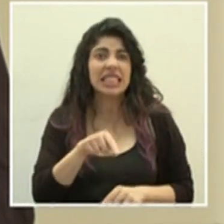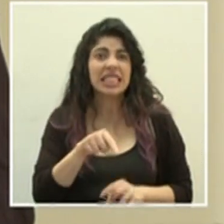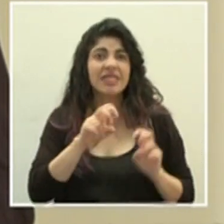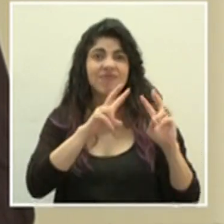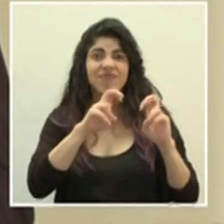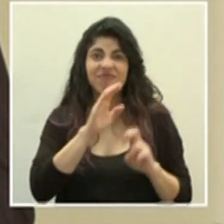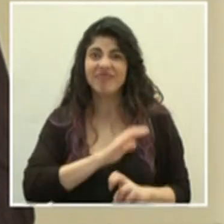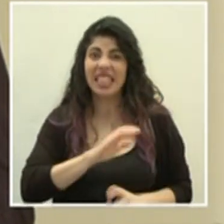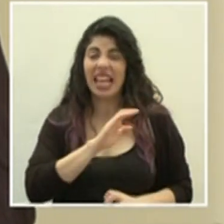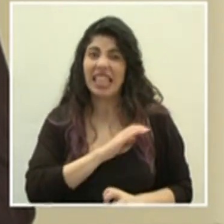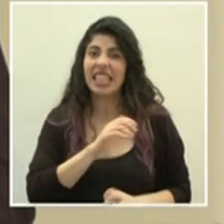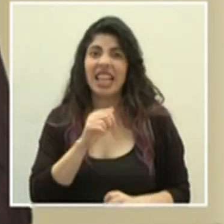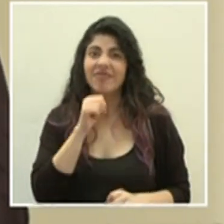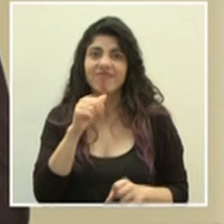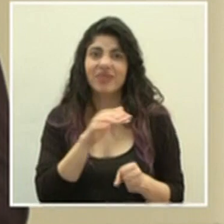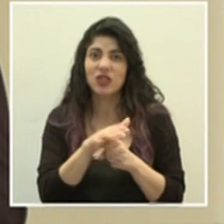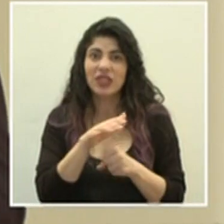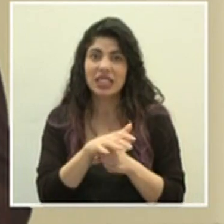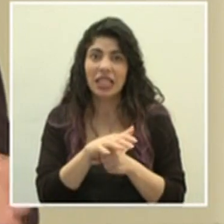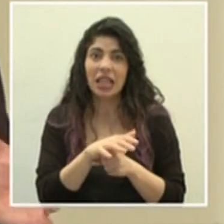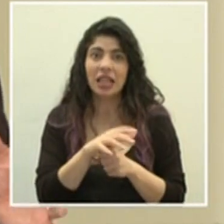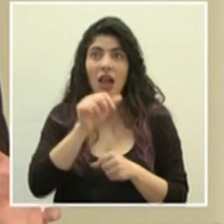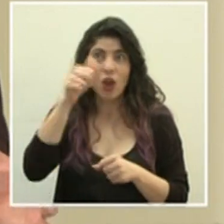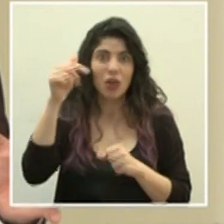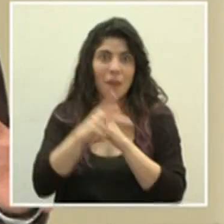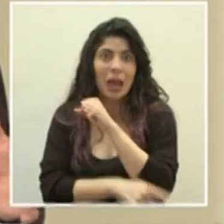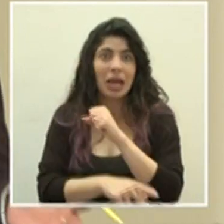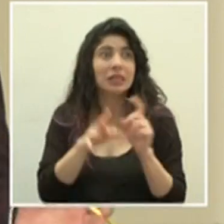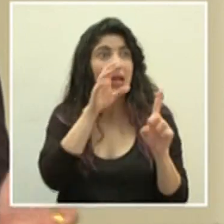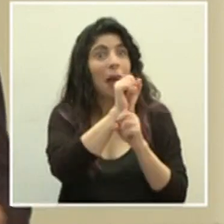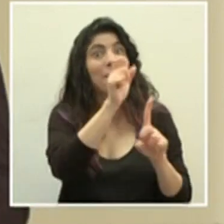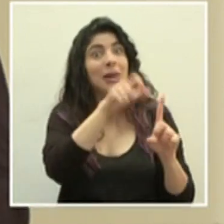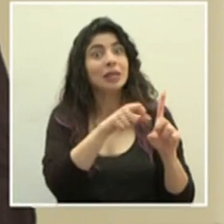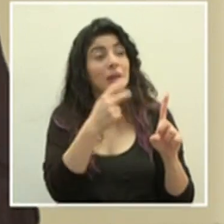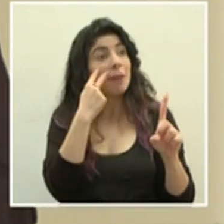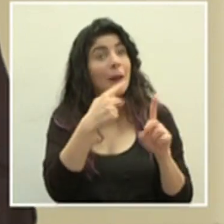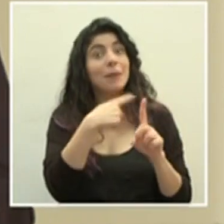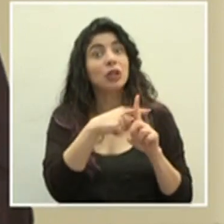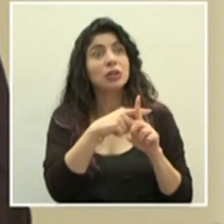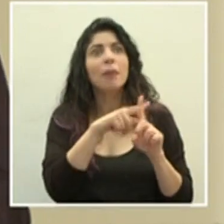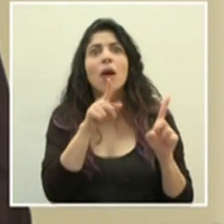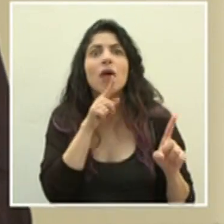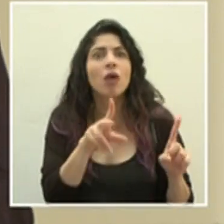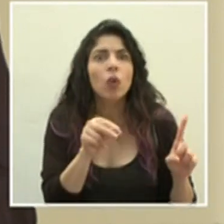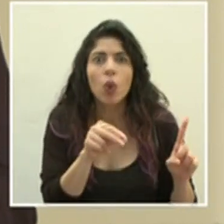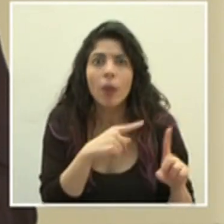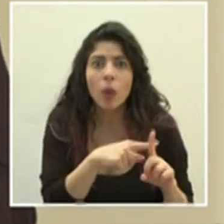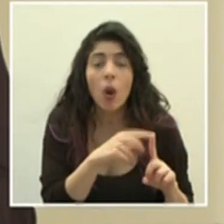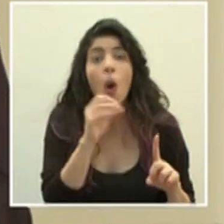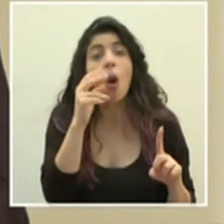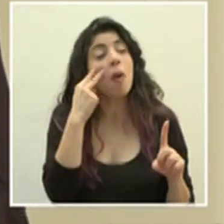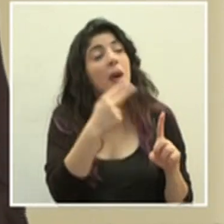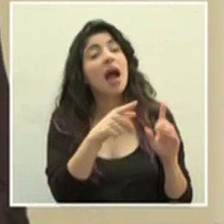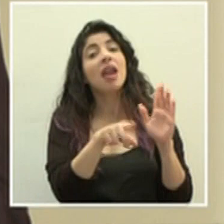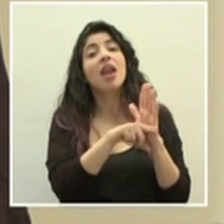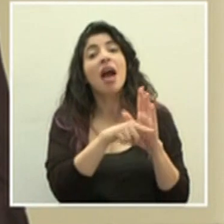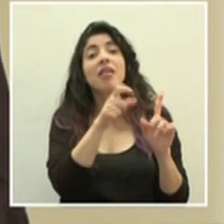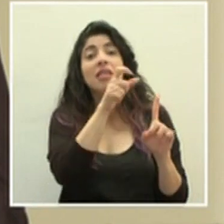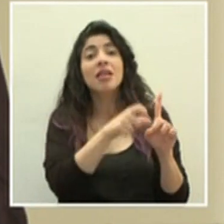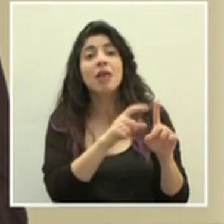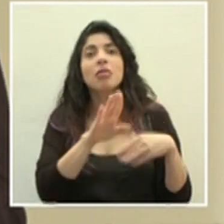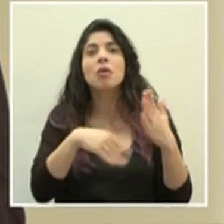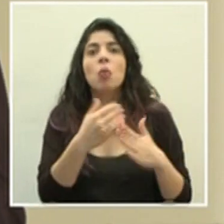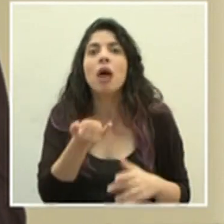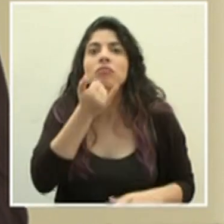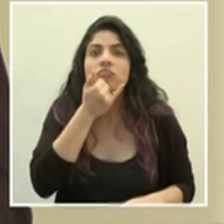suficiente calidad. O sea, lo que hacemos es detectar personas que nos salen positivas y al final no eran positivas, o personas que eran negativas y al final no